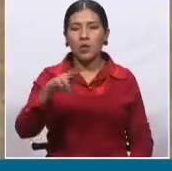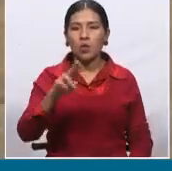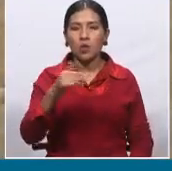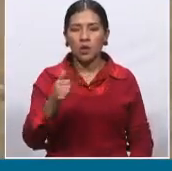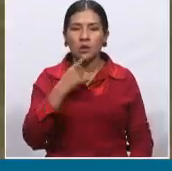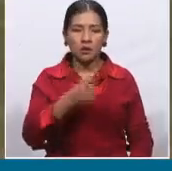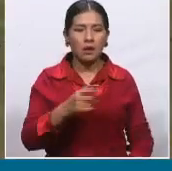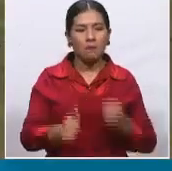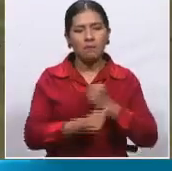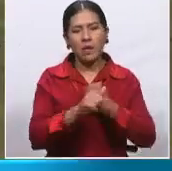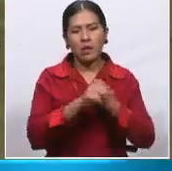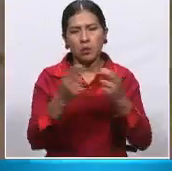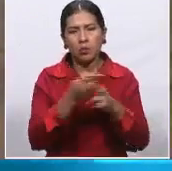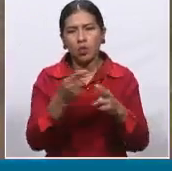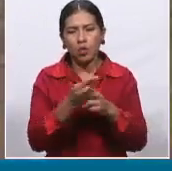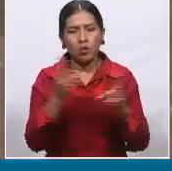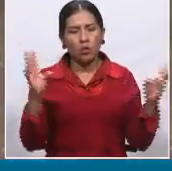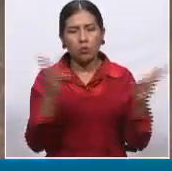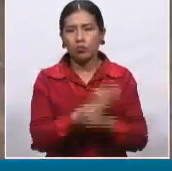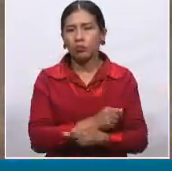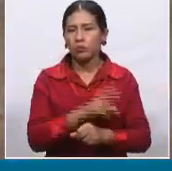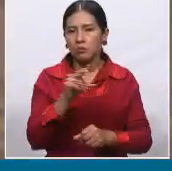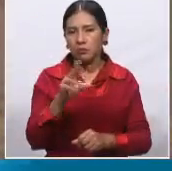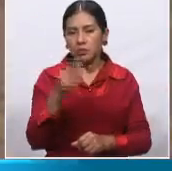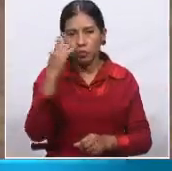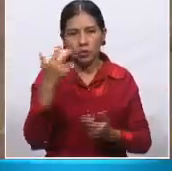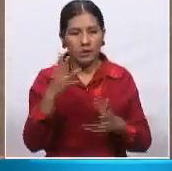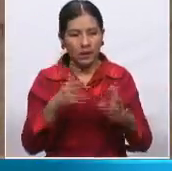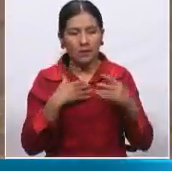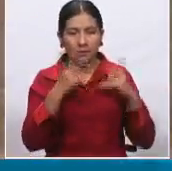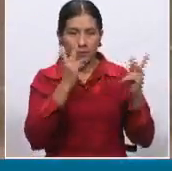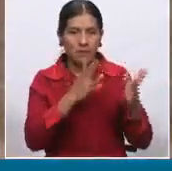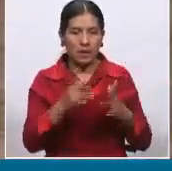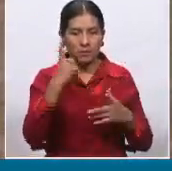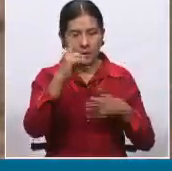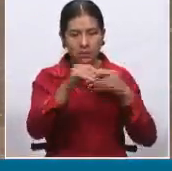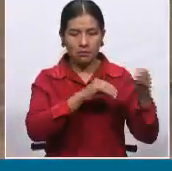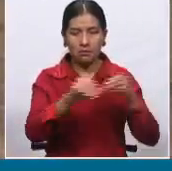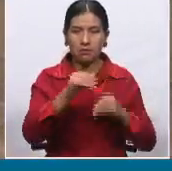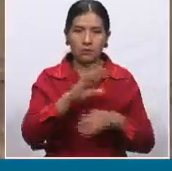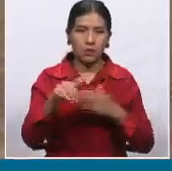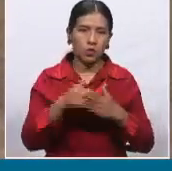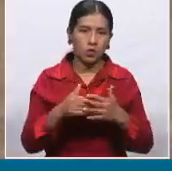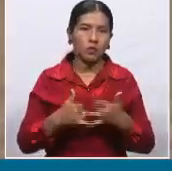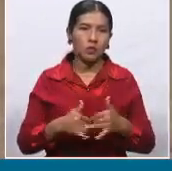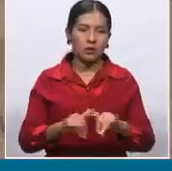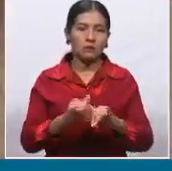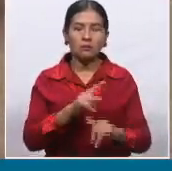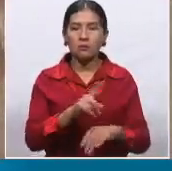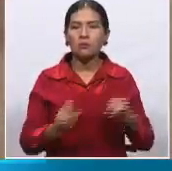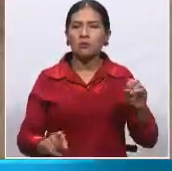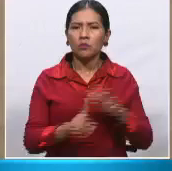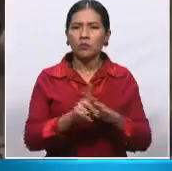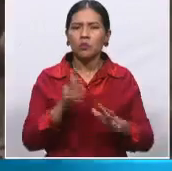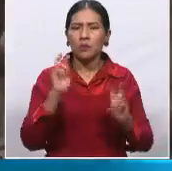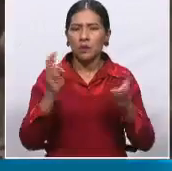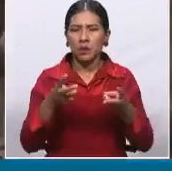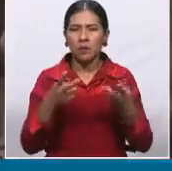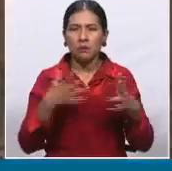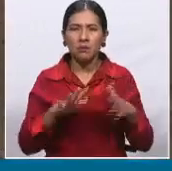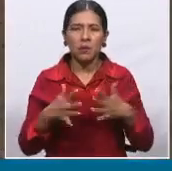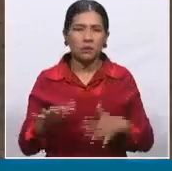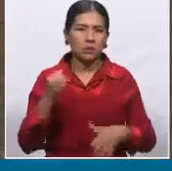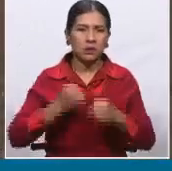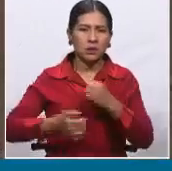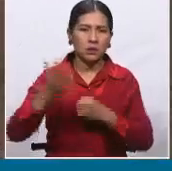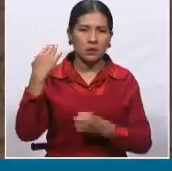peligro de extinción ya cuando se ha implementado el plan de manejo. Pero esto desde los años más o menos